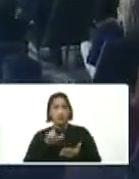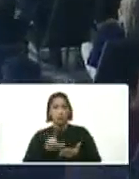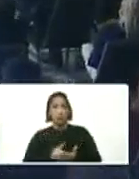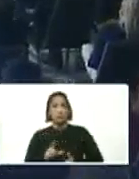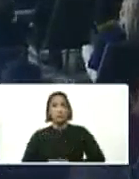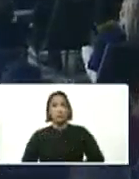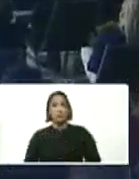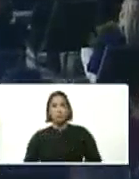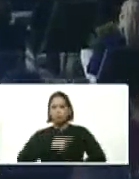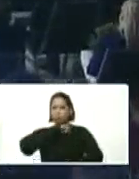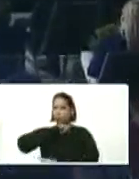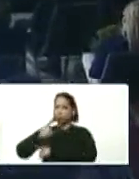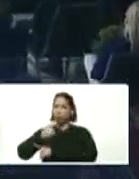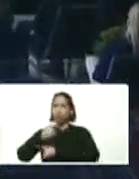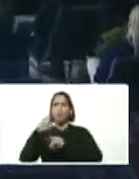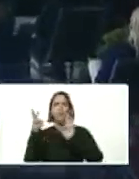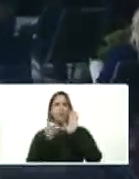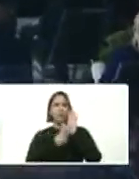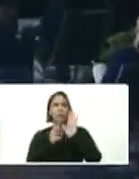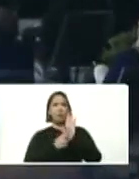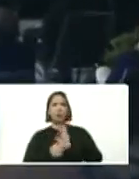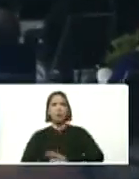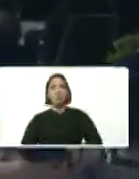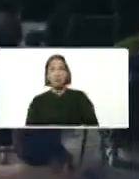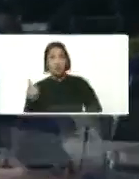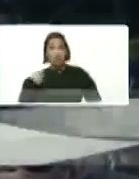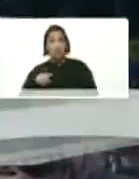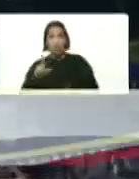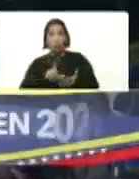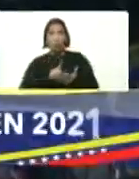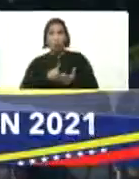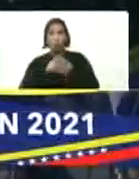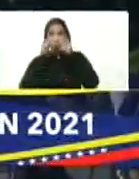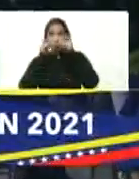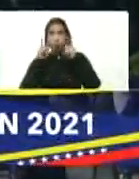de denuncias, de verdades, tenemos un libro maravilloso